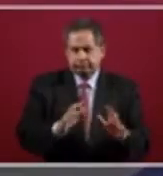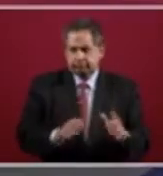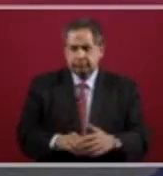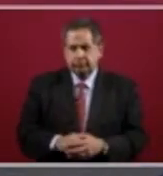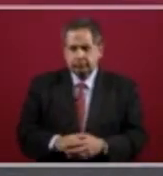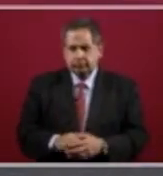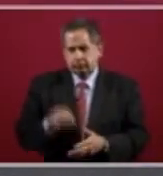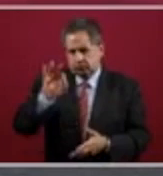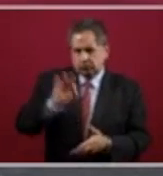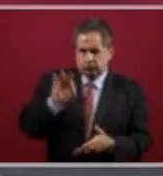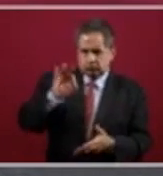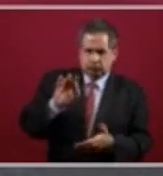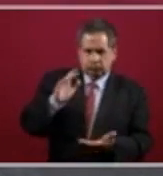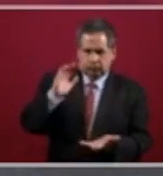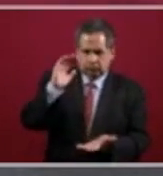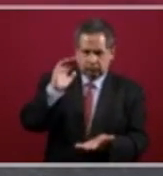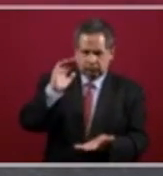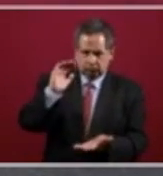un porcentaje